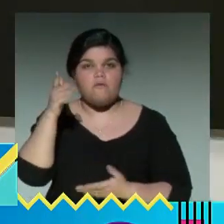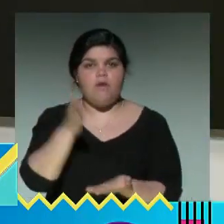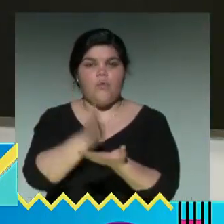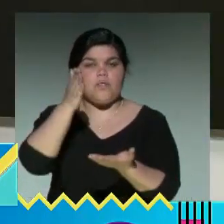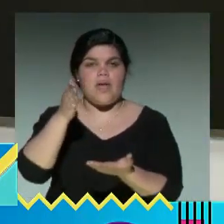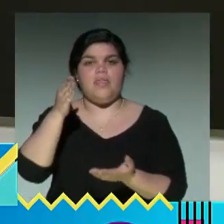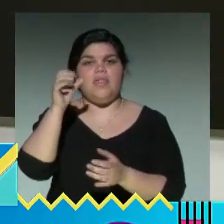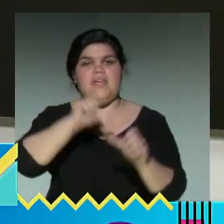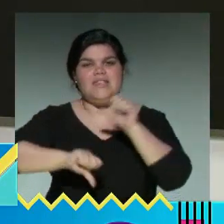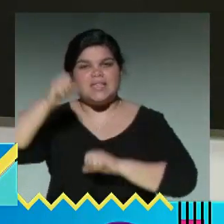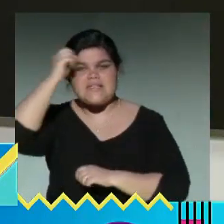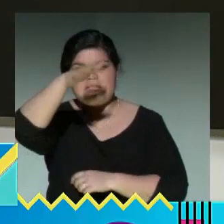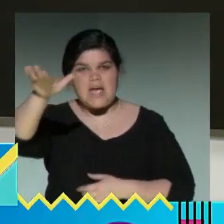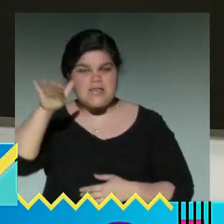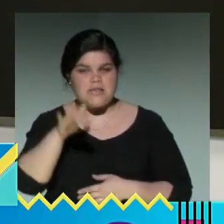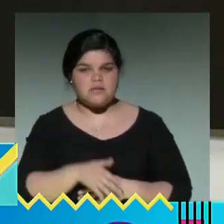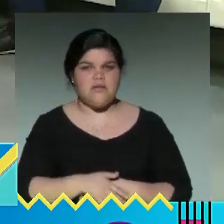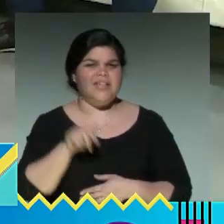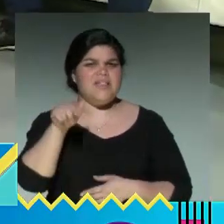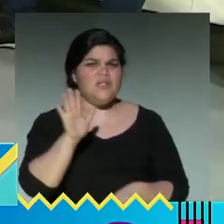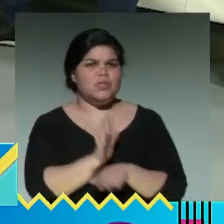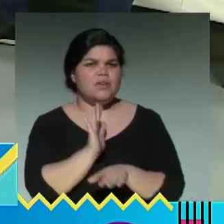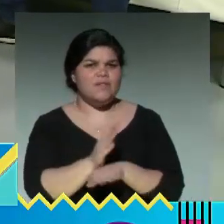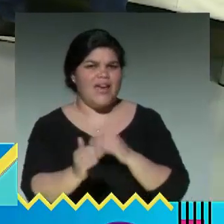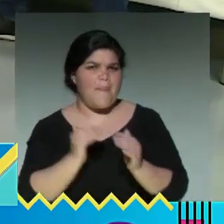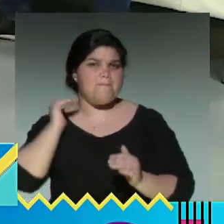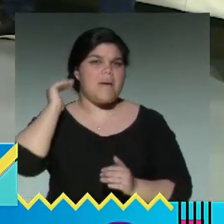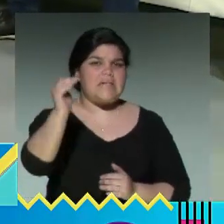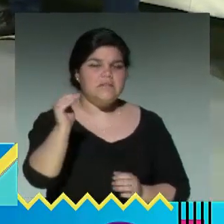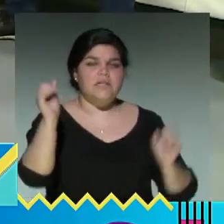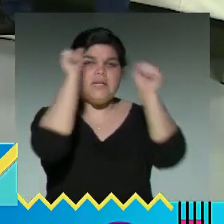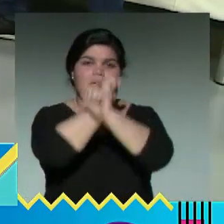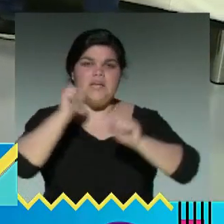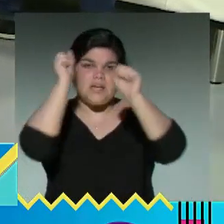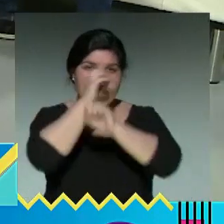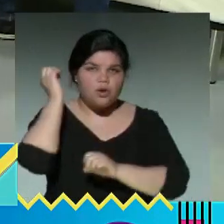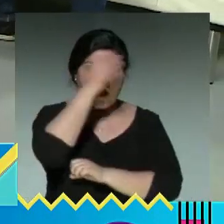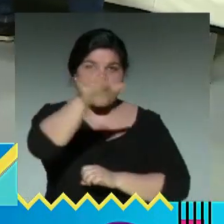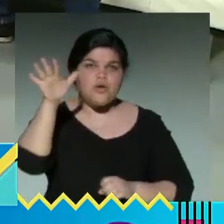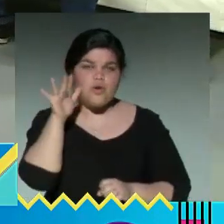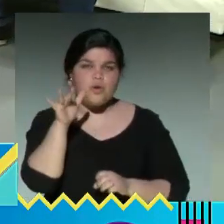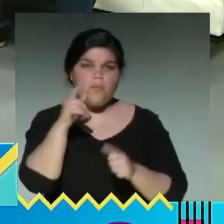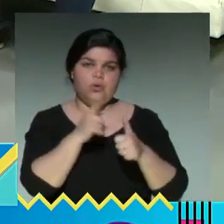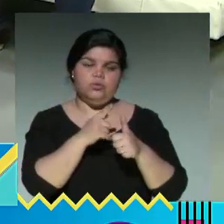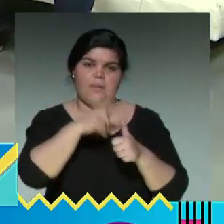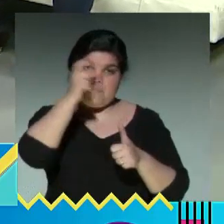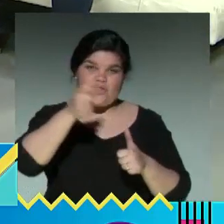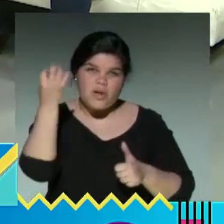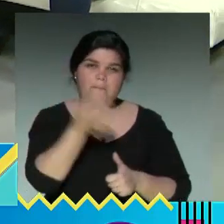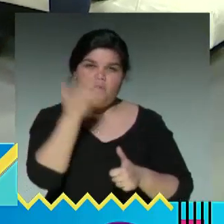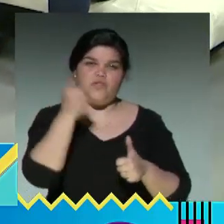vos, ¿no? Ya excedió, ya fue más allá de solamente ingenieros agrónomos. Hoy tenemos otros profesionales,